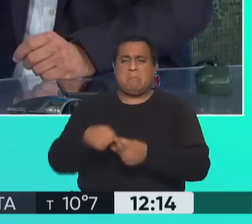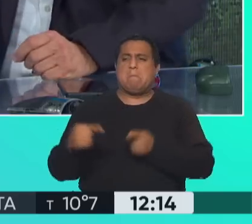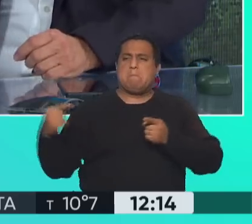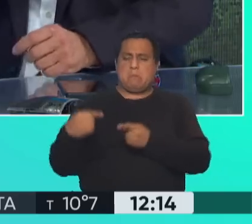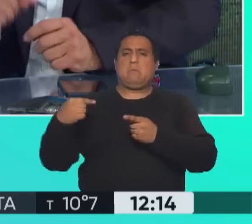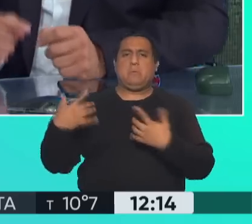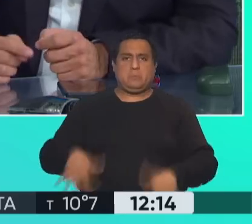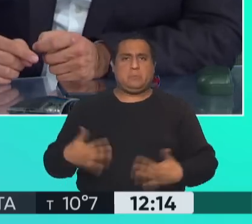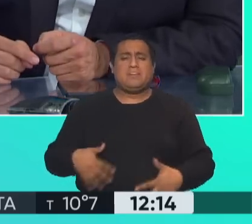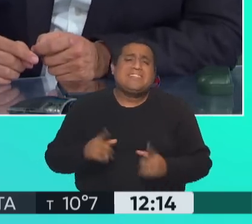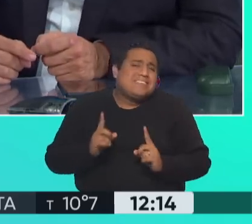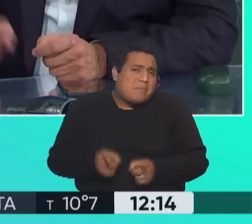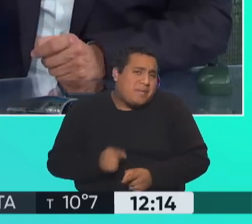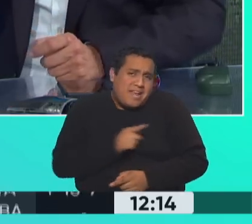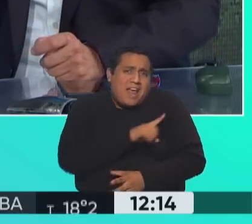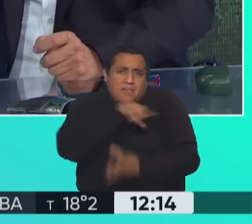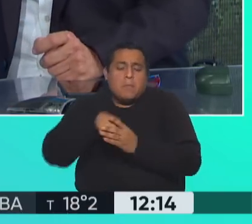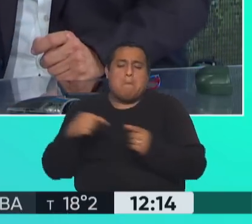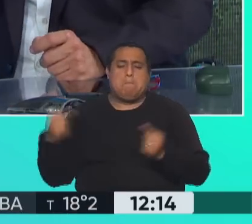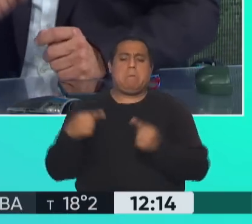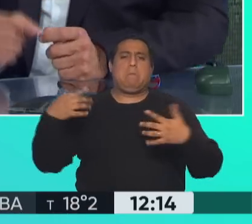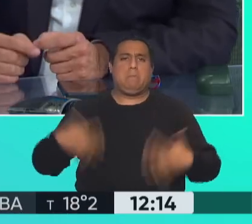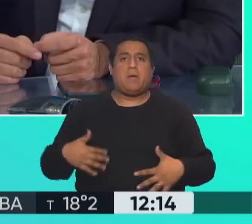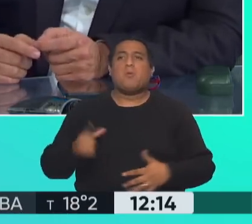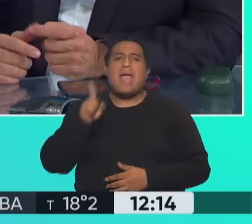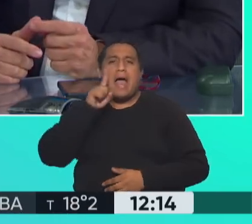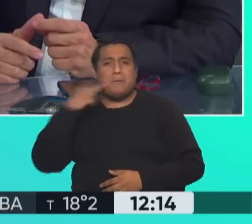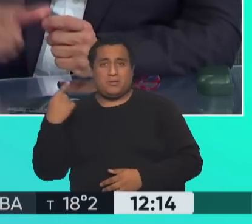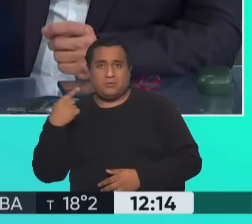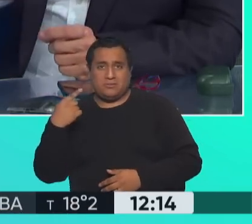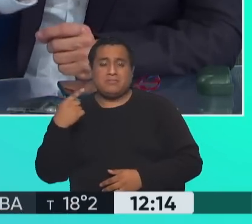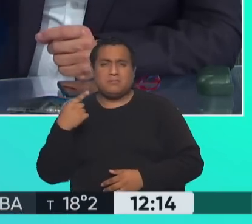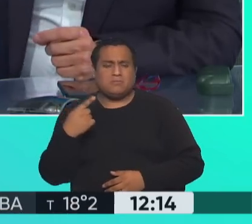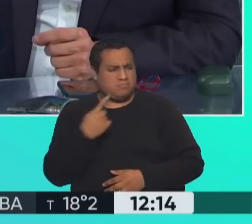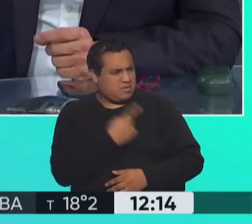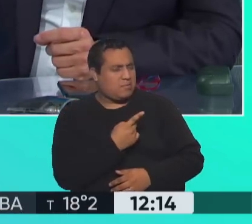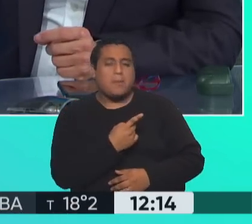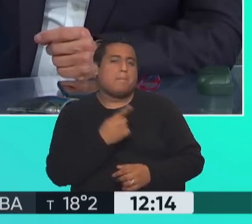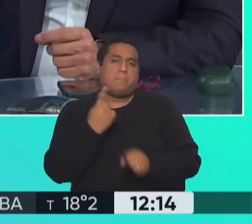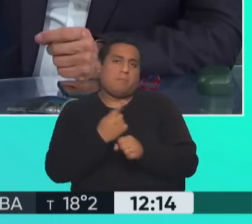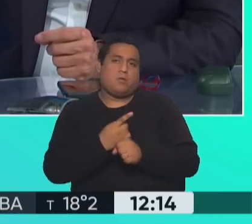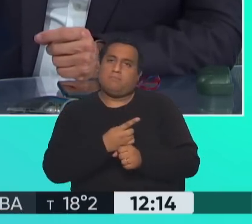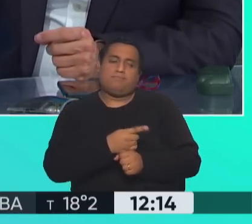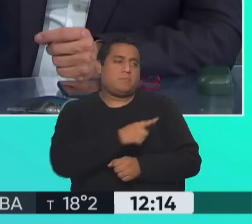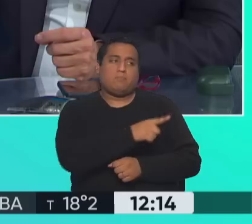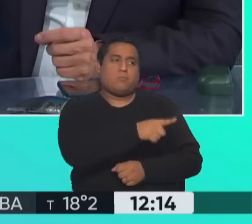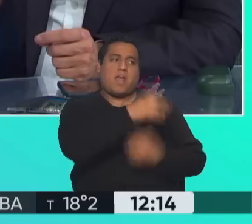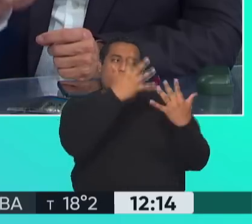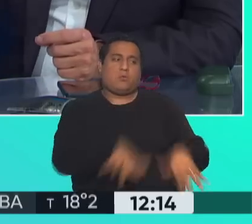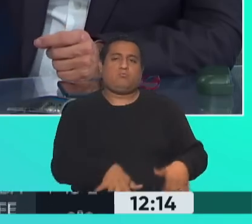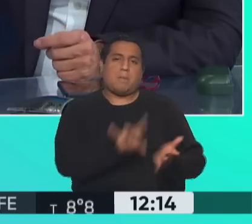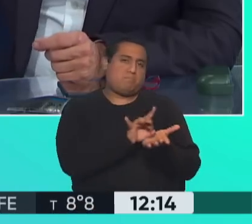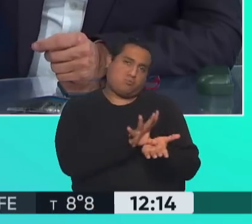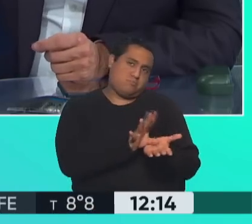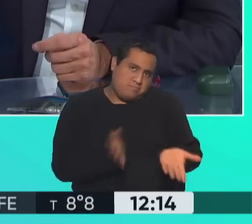que él genera otro tipo de internismo, porque la reacción de Alberto Fernández, primero de despedirlo inmediatamente el sábado. Sí. Y